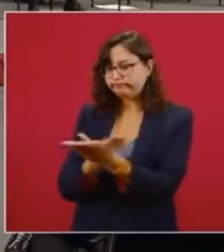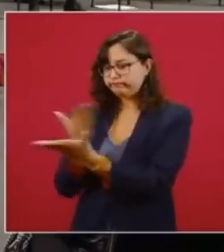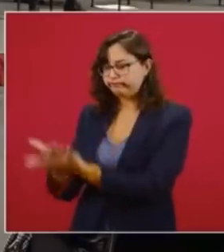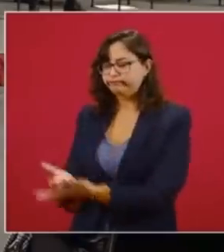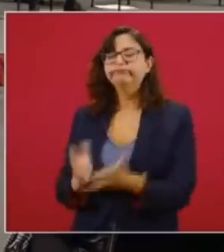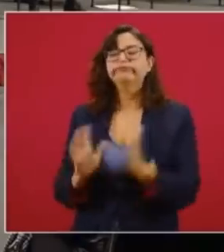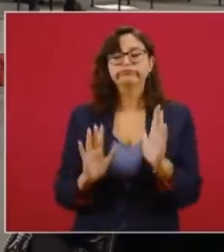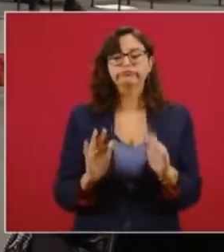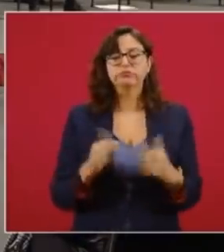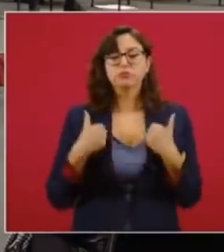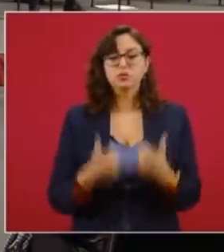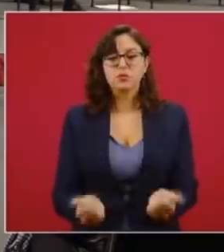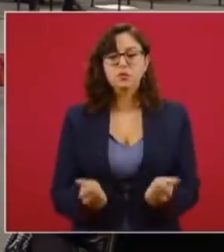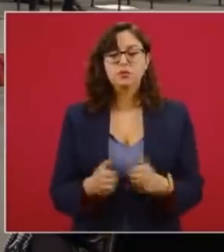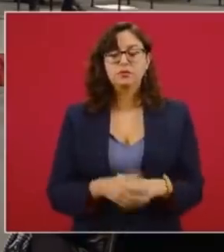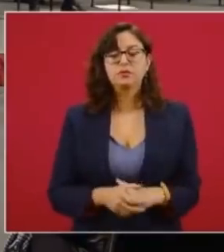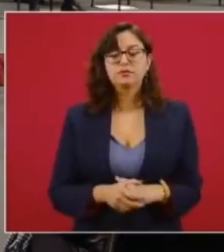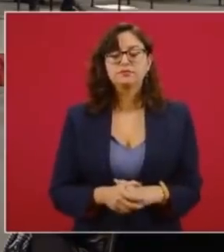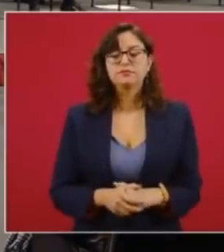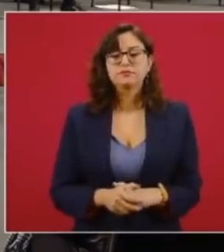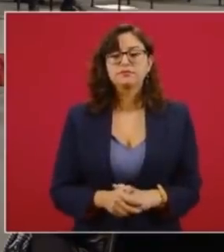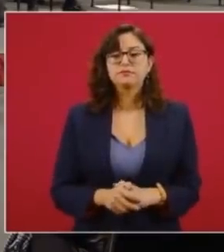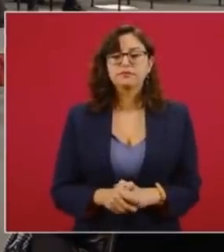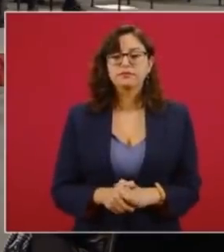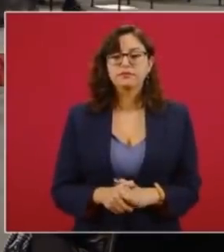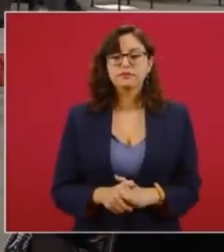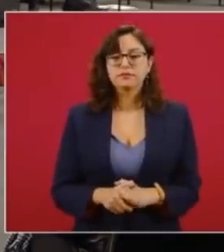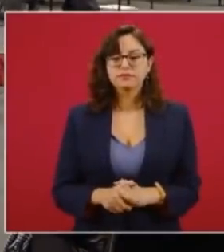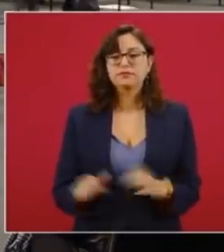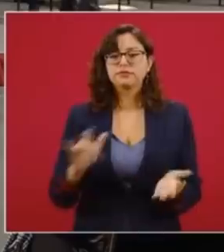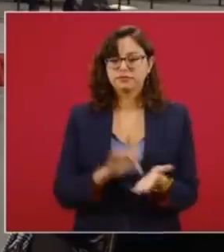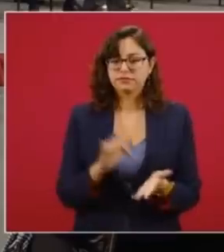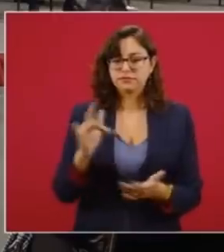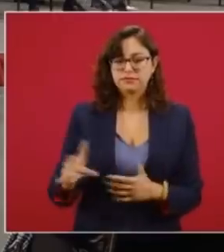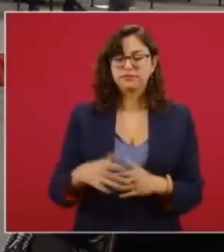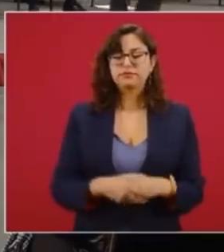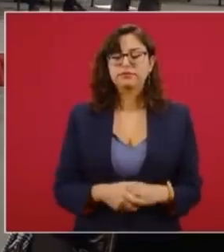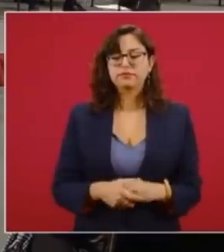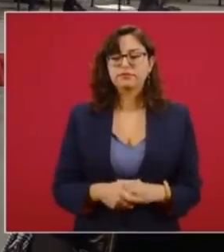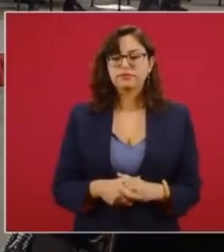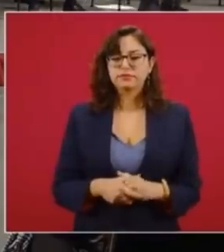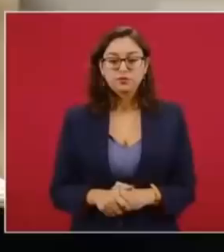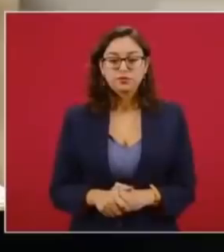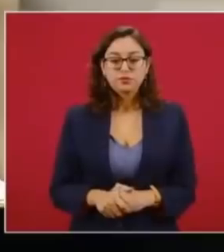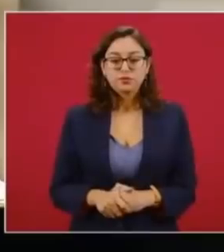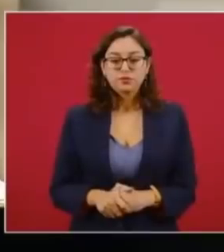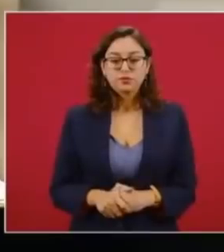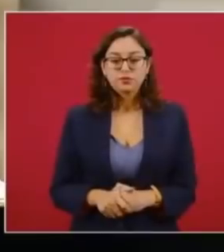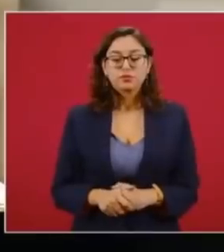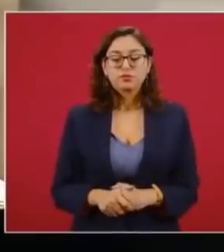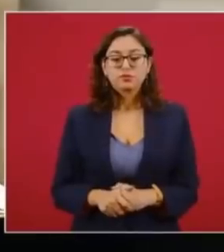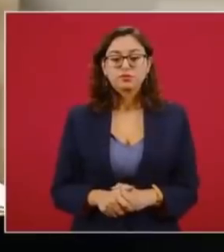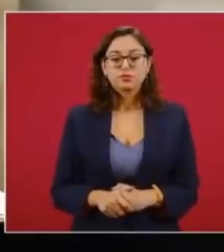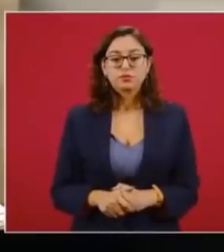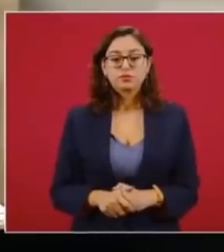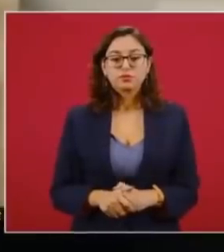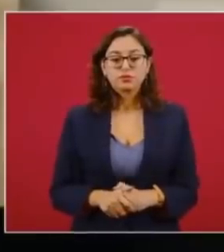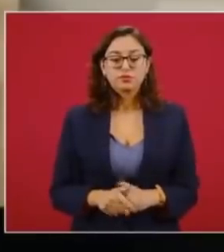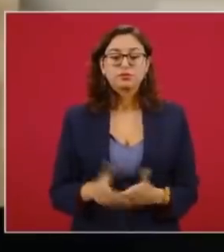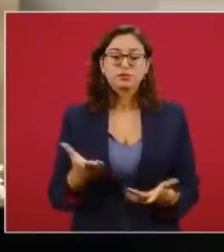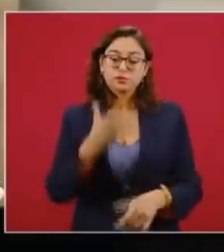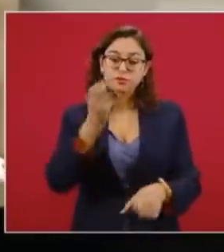Al contrario. Muchas gracias, presidente. Si me permite hacerle una pregunta al secretario de Hacienda, periódico